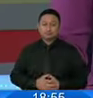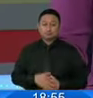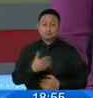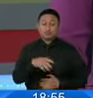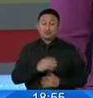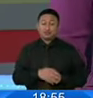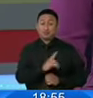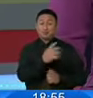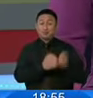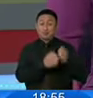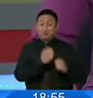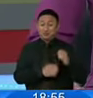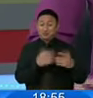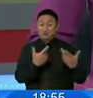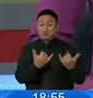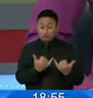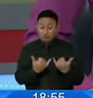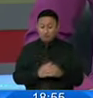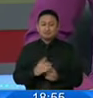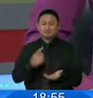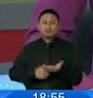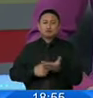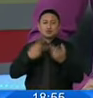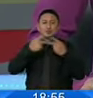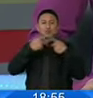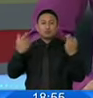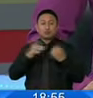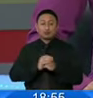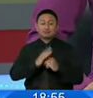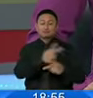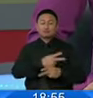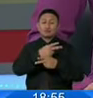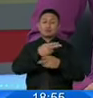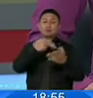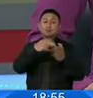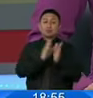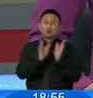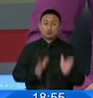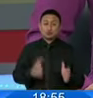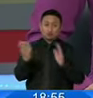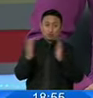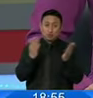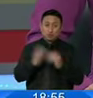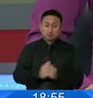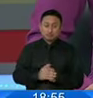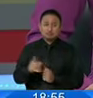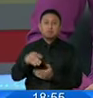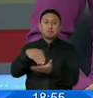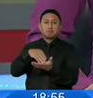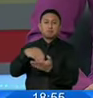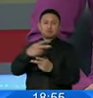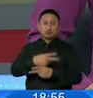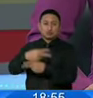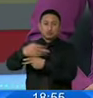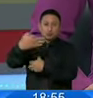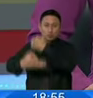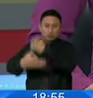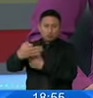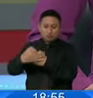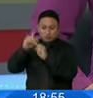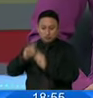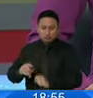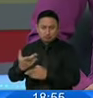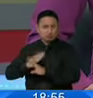En medio de altercados se desarrolló la audiencia pública del Consejo de Participación Ciudadana Transitorio. Los miembros del Consejo de la Judicatura